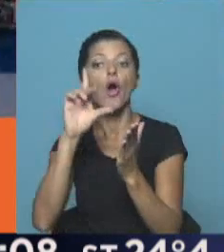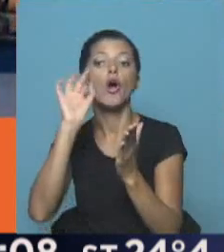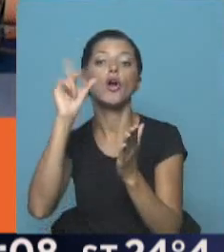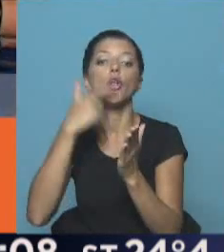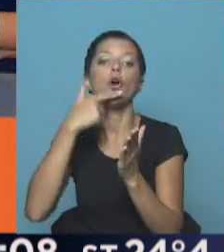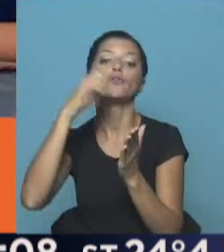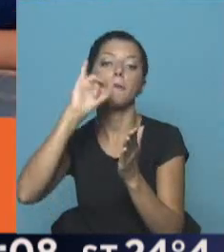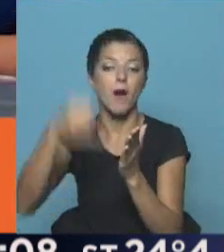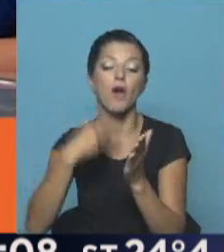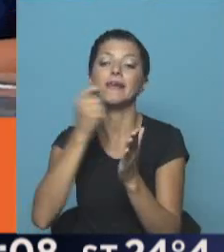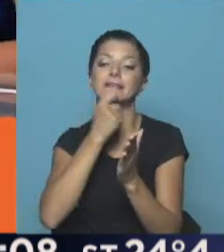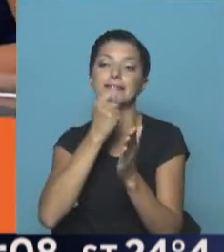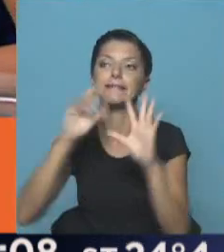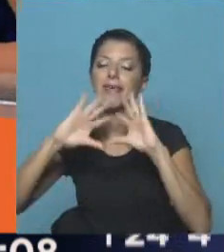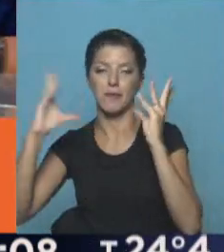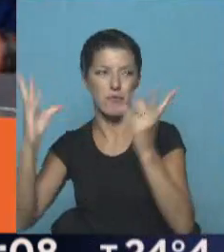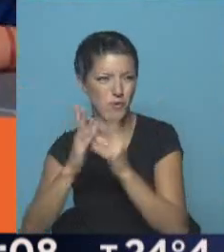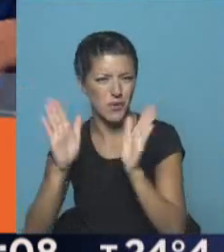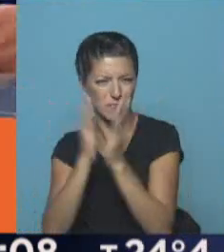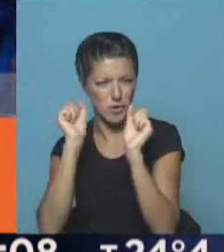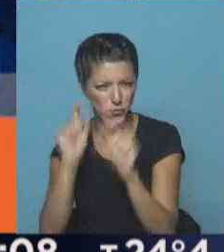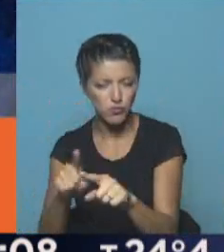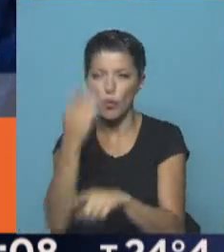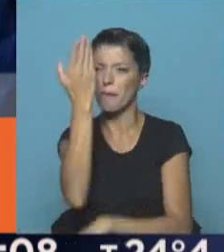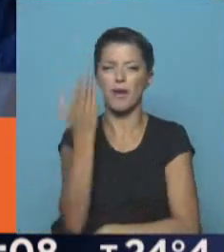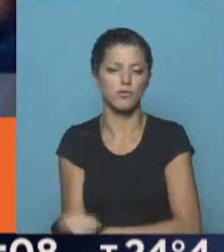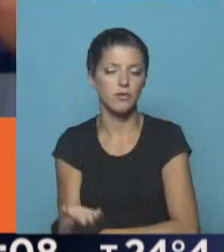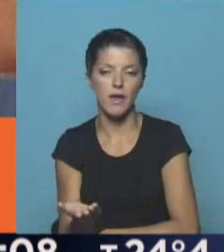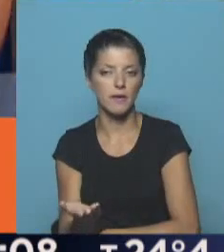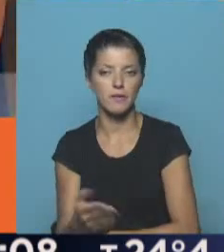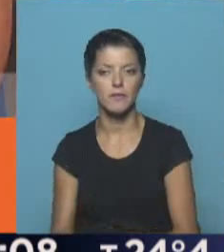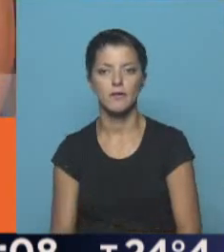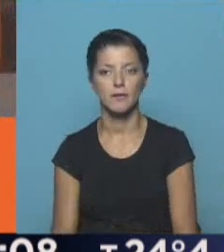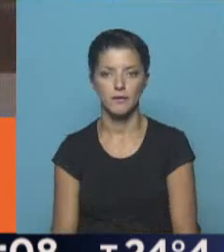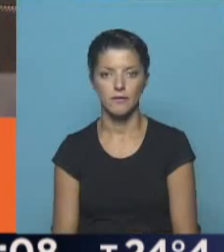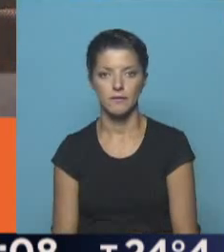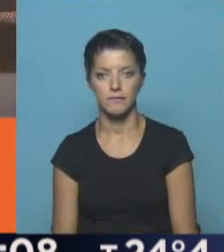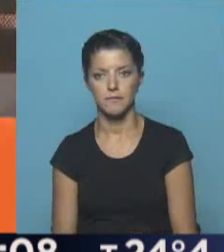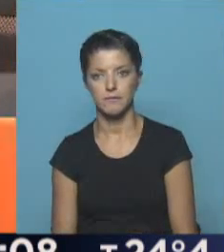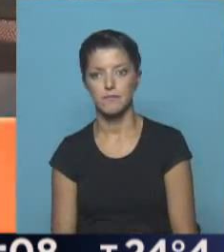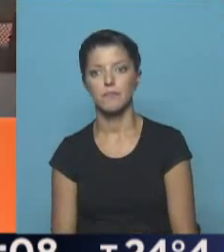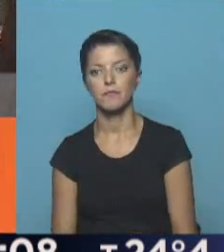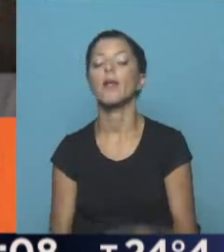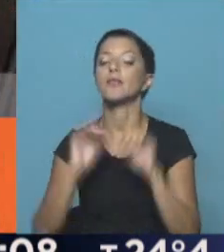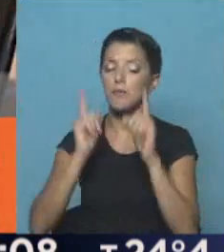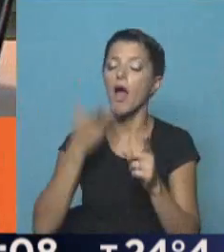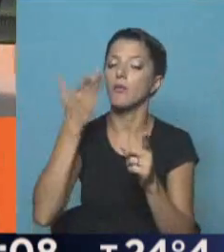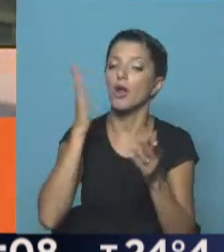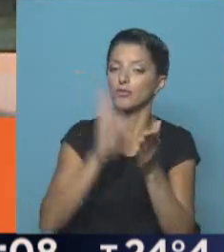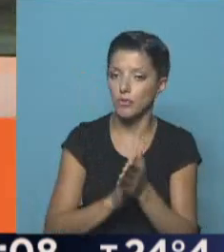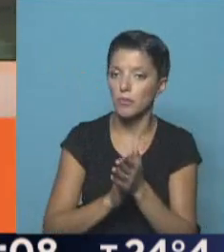del mundo. Es un hombre que se ha dedicado a la felicidad y la gente conferencias de